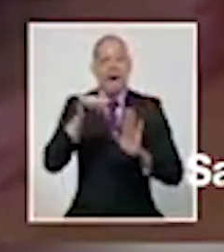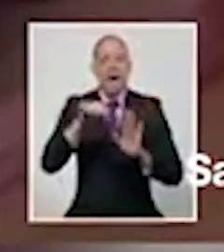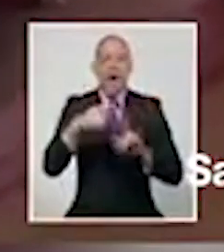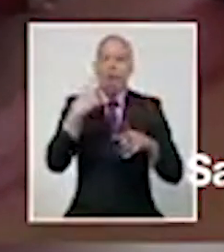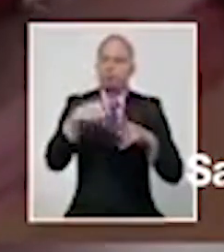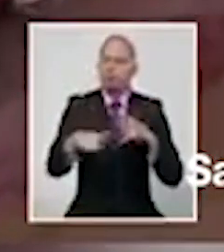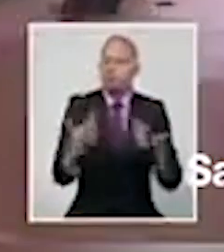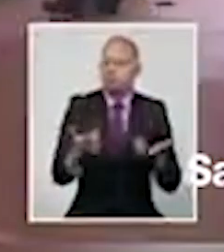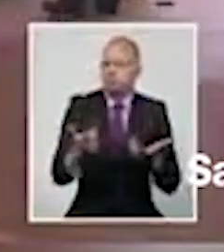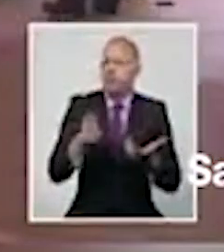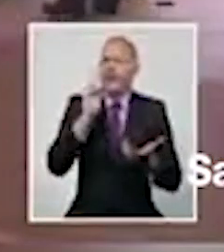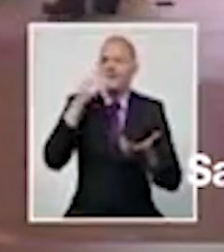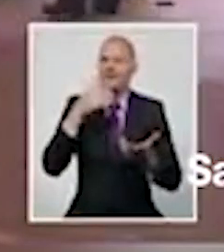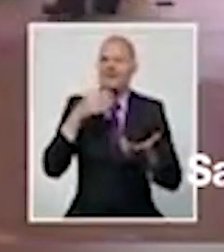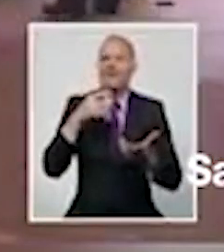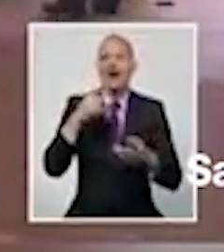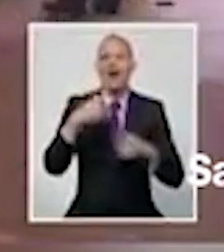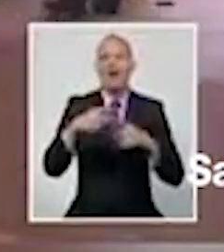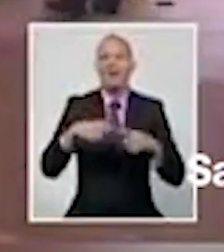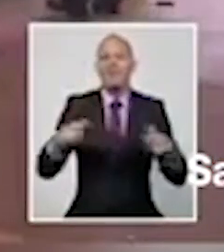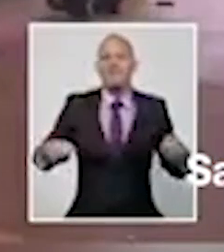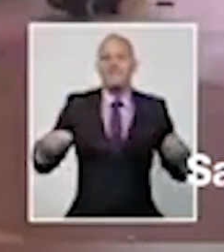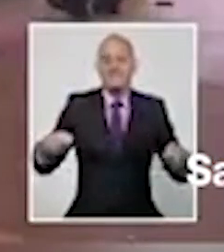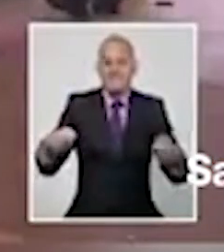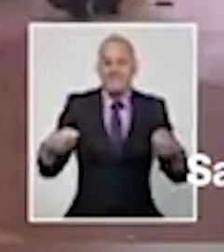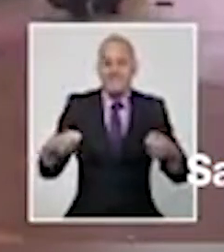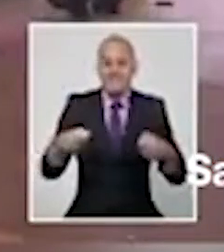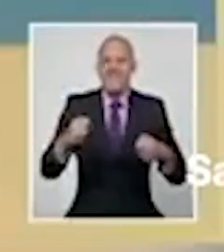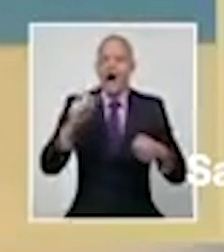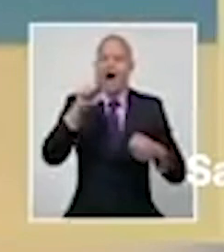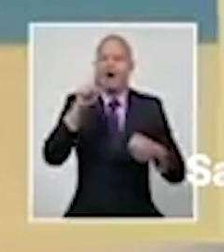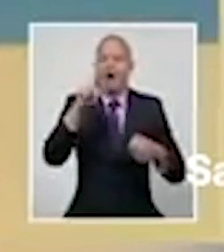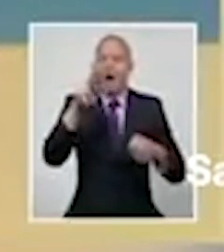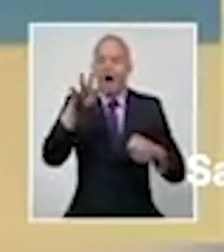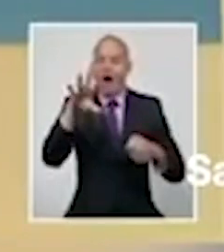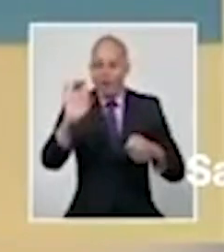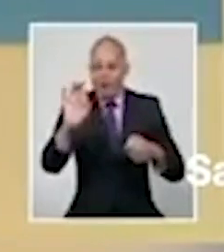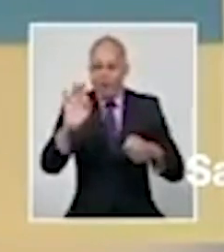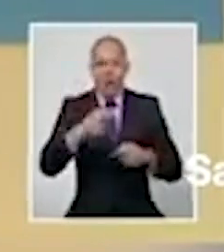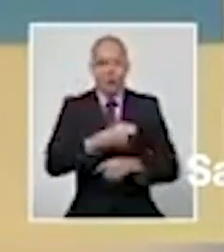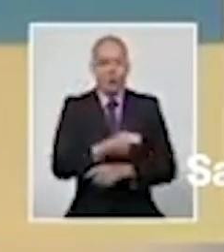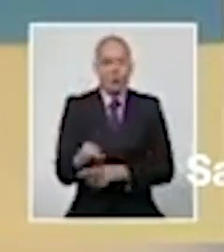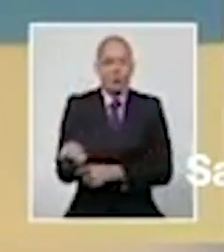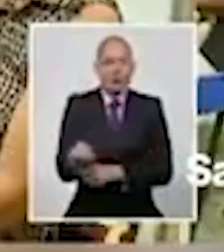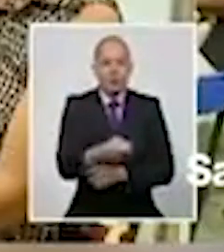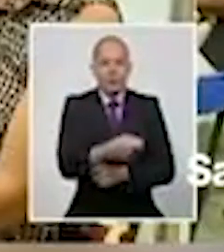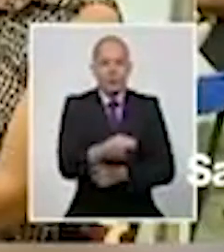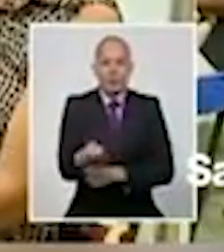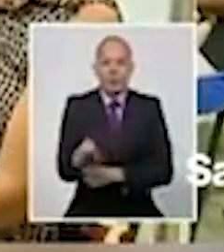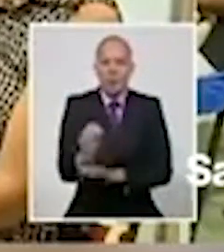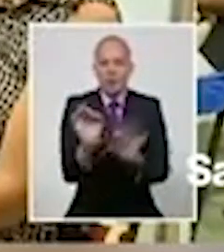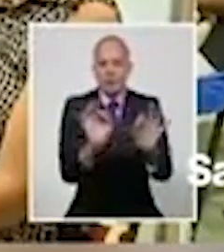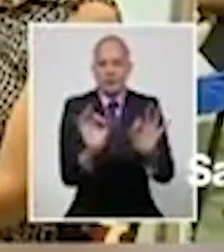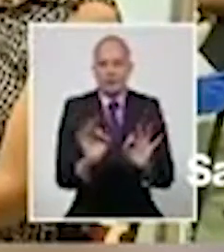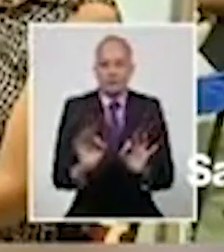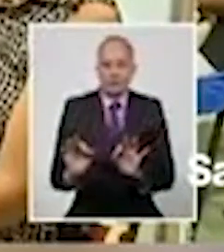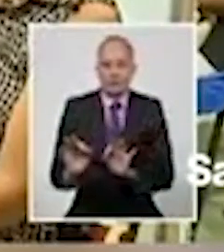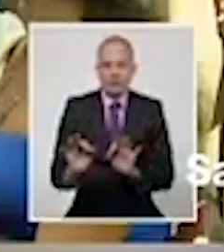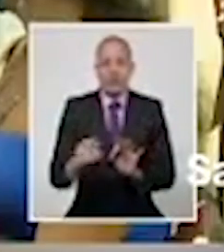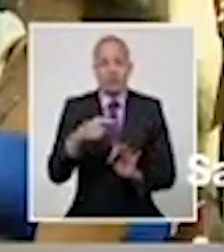de favor que siempre consulten las regulaciones migratorias de los países por donde viajan e igualmente